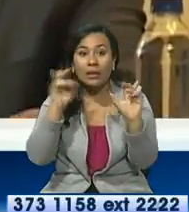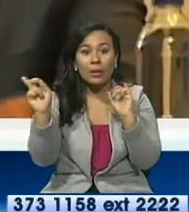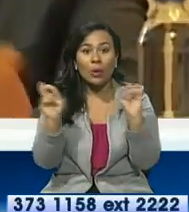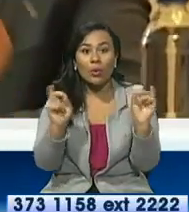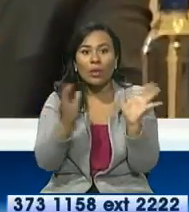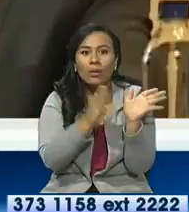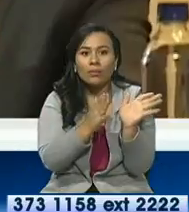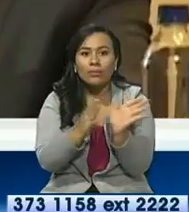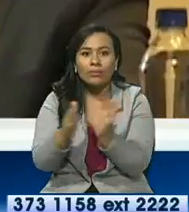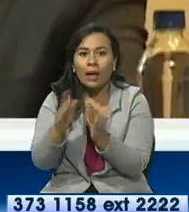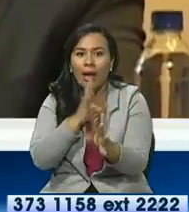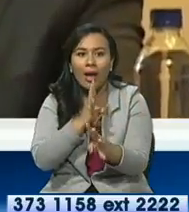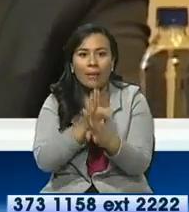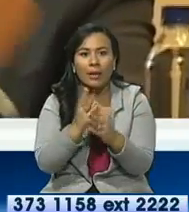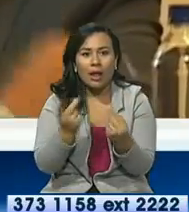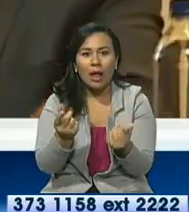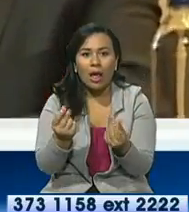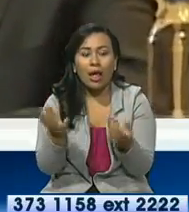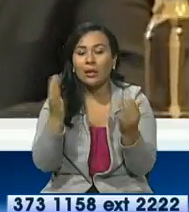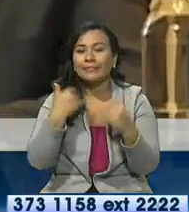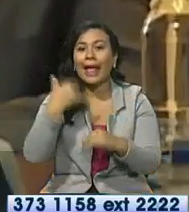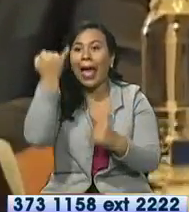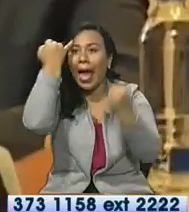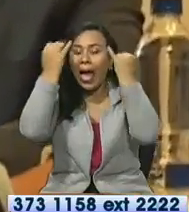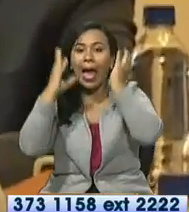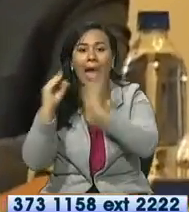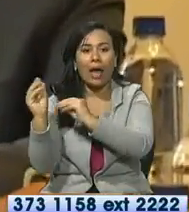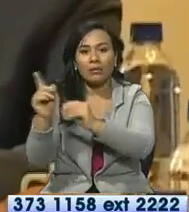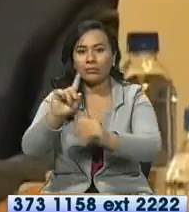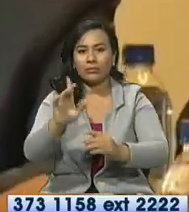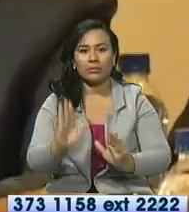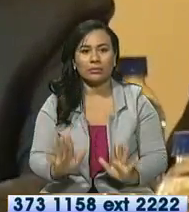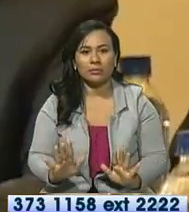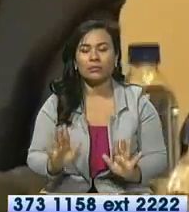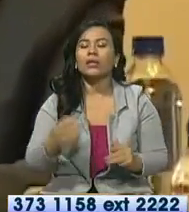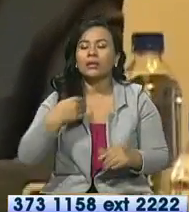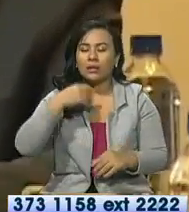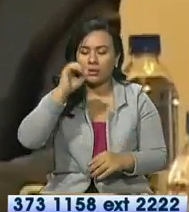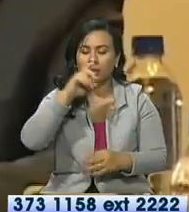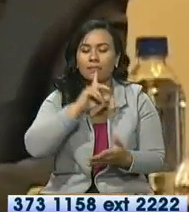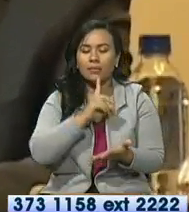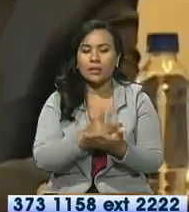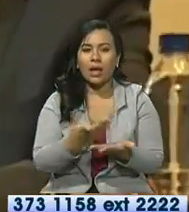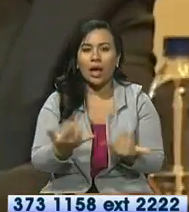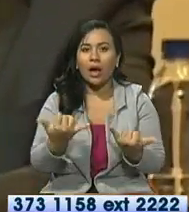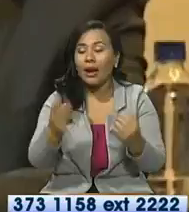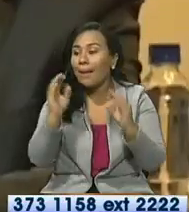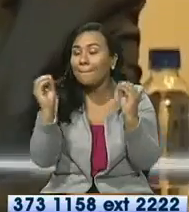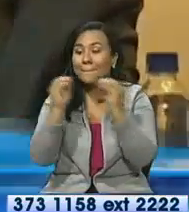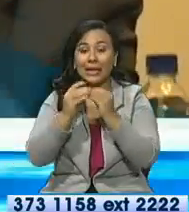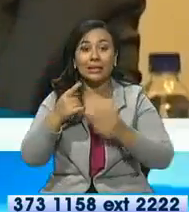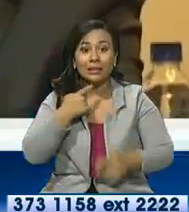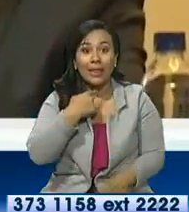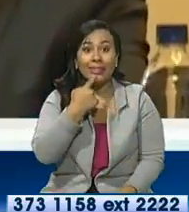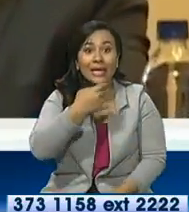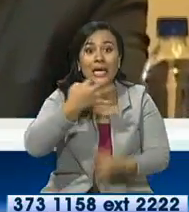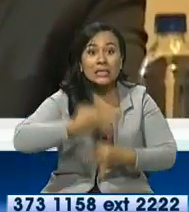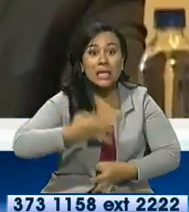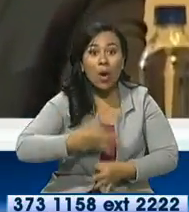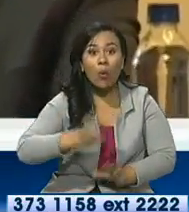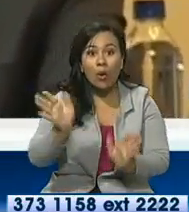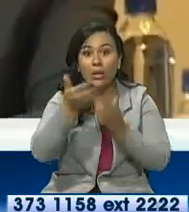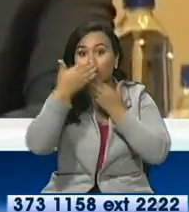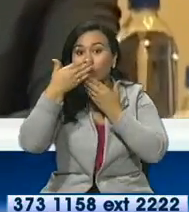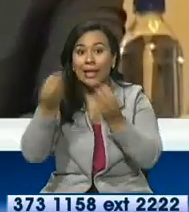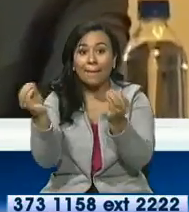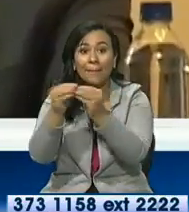presentar respuestas demagógicas en torno a que no va a pasar nada más o que podemos garantizar que nadie más va a ser secuestrado. Lo que sí